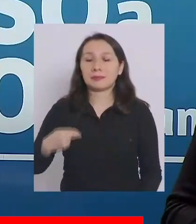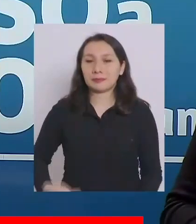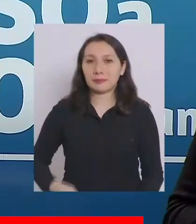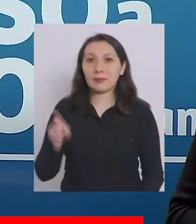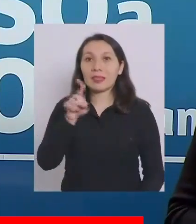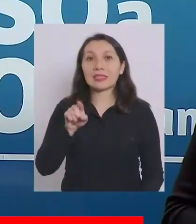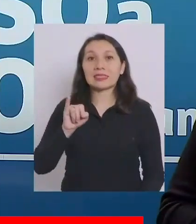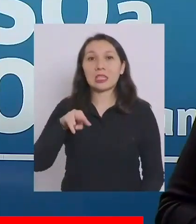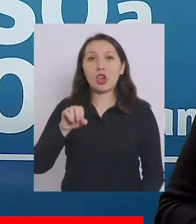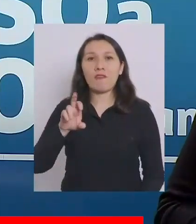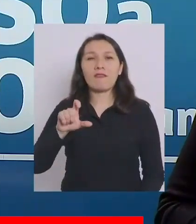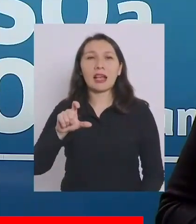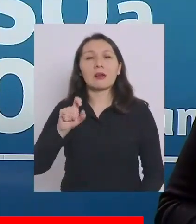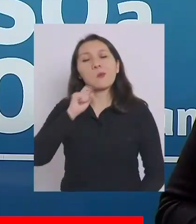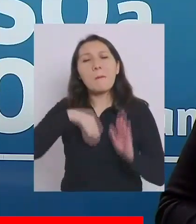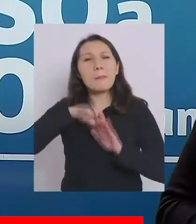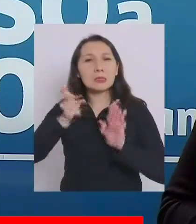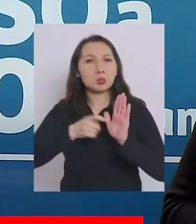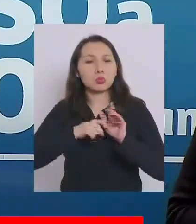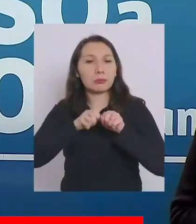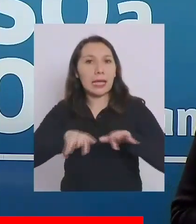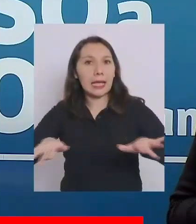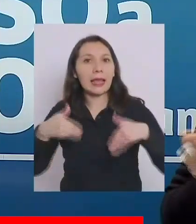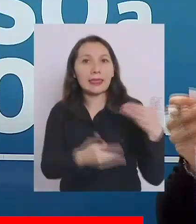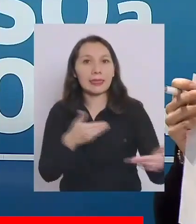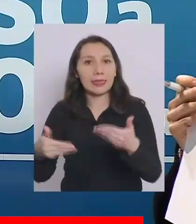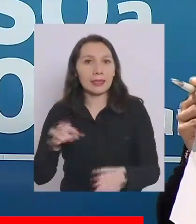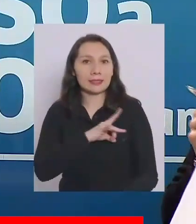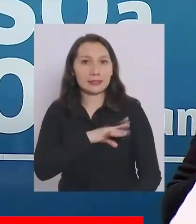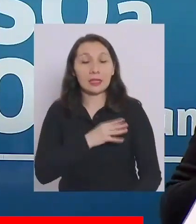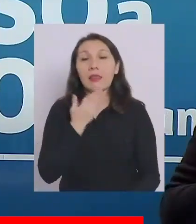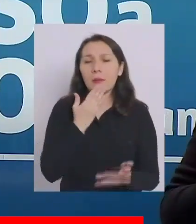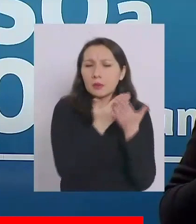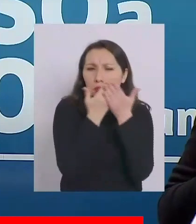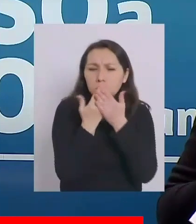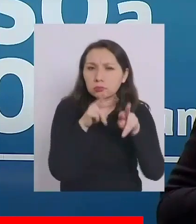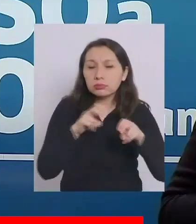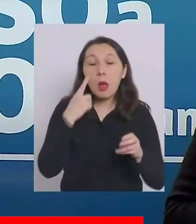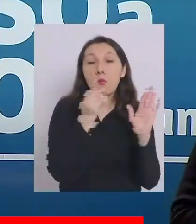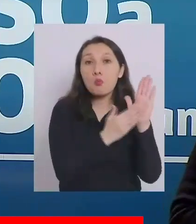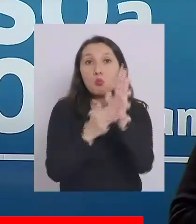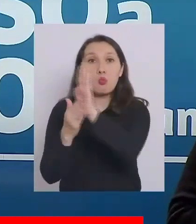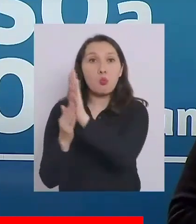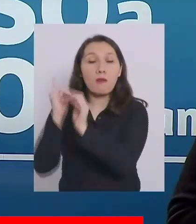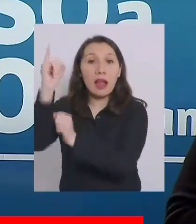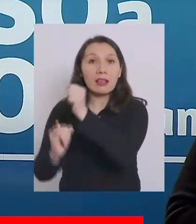masivamente ocupada en nuestro país también estamos haciendo un análisis de la evidencia internacional